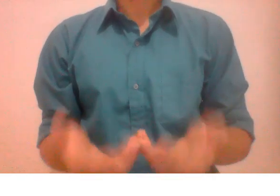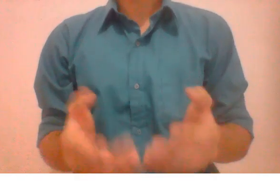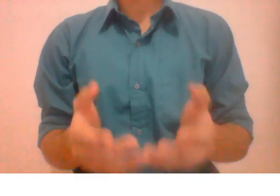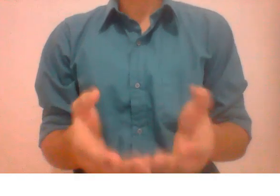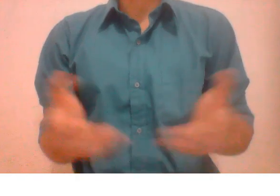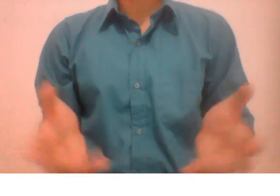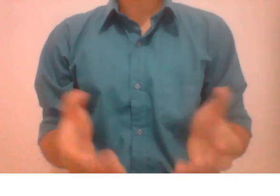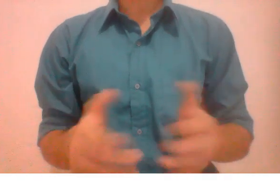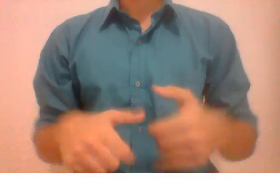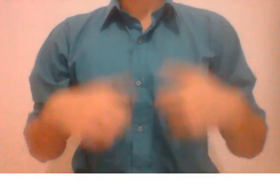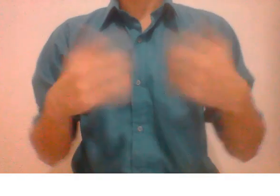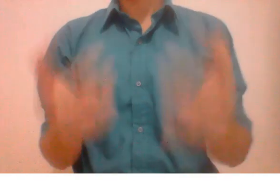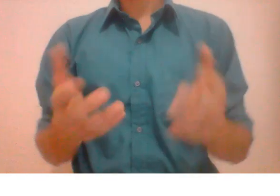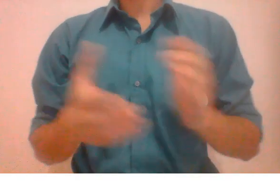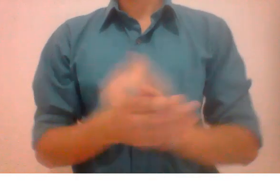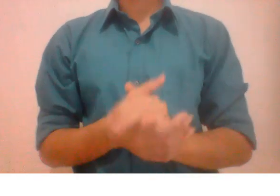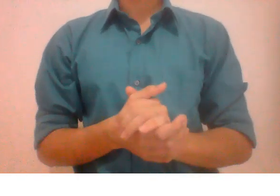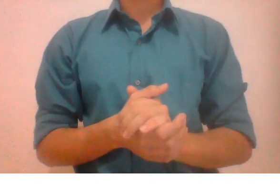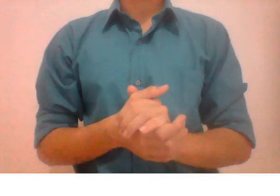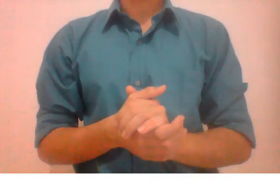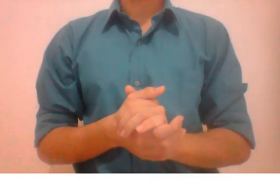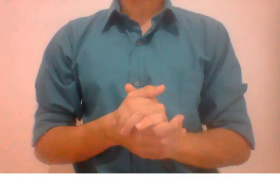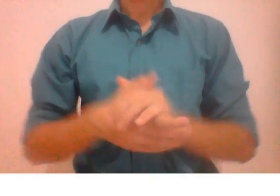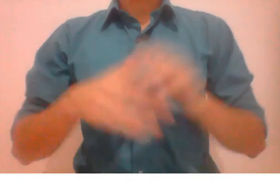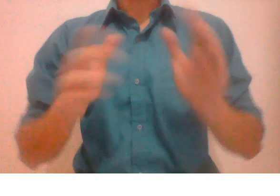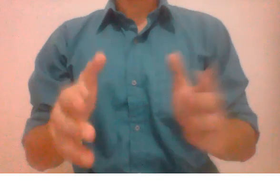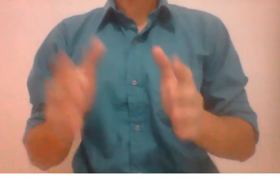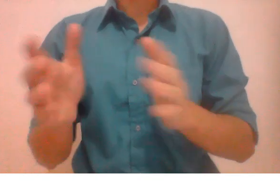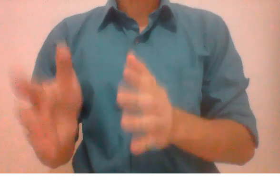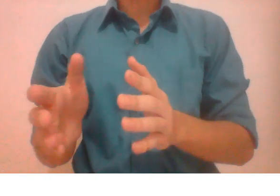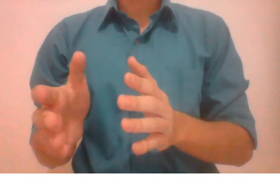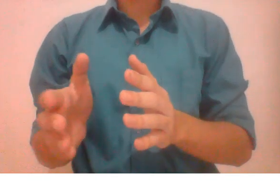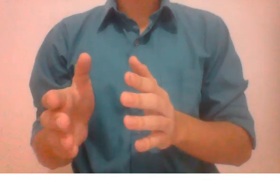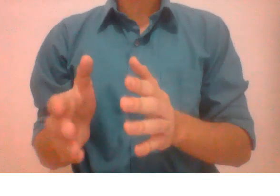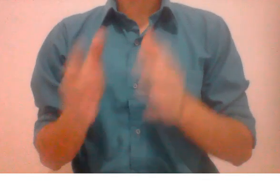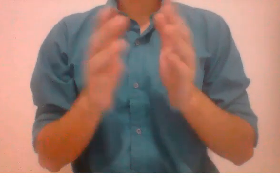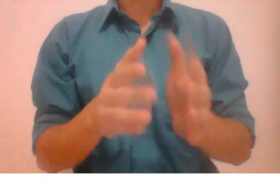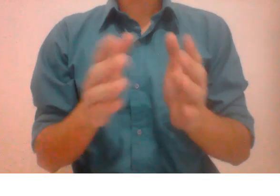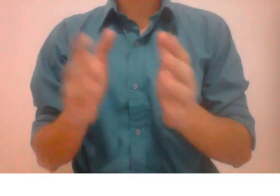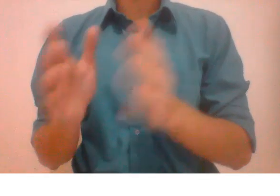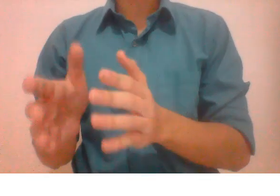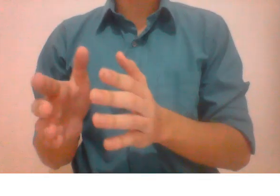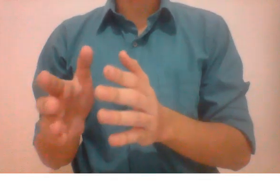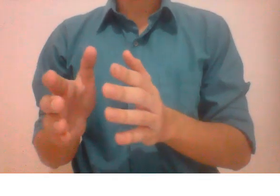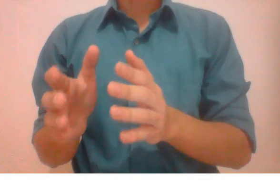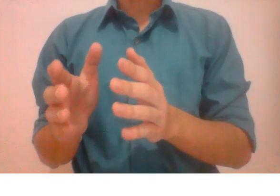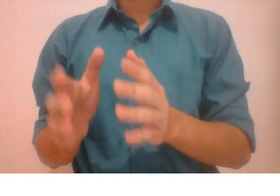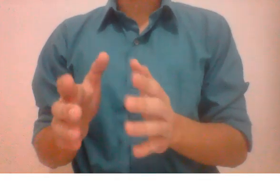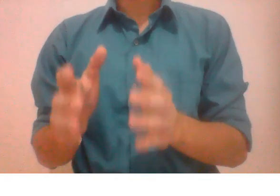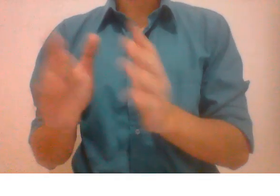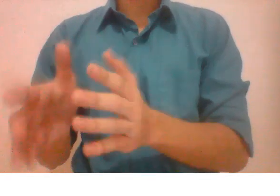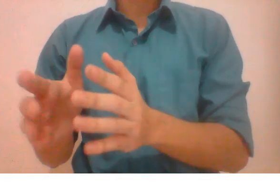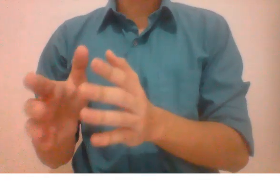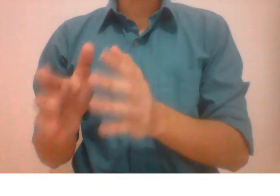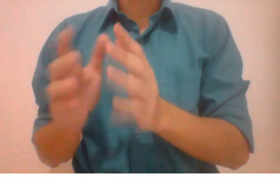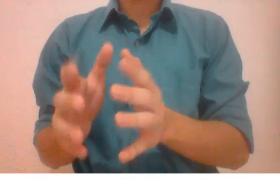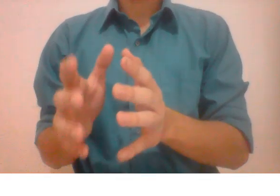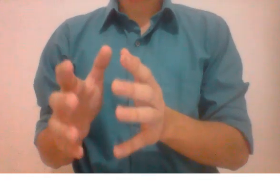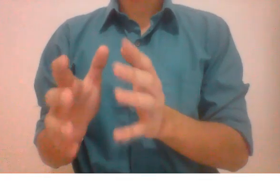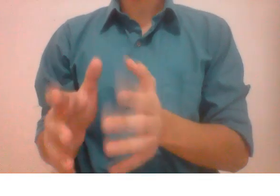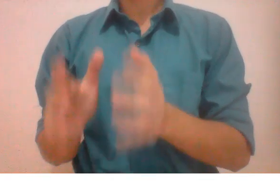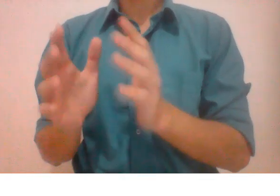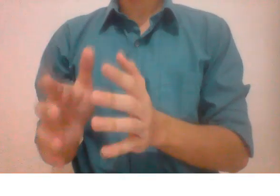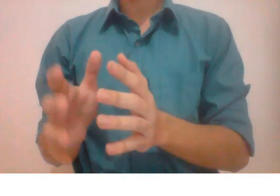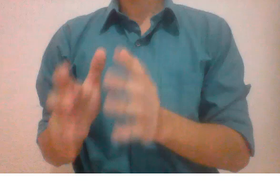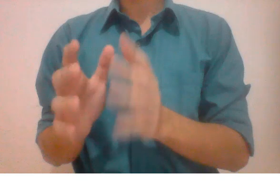tienen amor es por el dinero y por quien les otorga el mayor paquete. Incluso lo vimos en esta unión de PRI, PAN, PRD hacia Sí por México, que